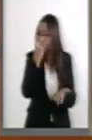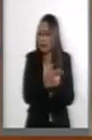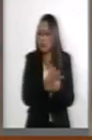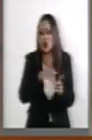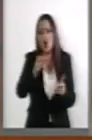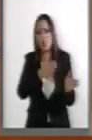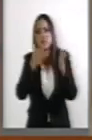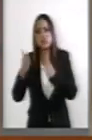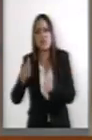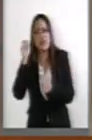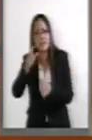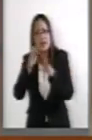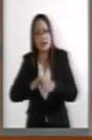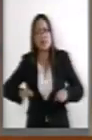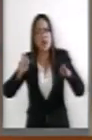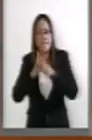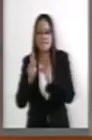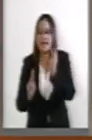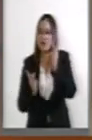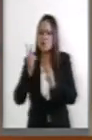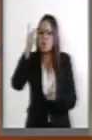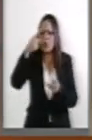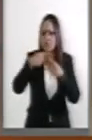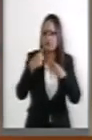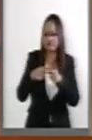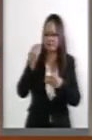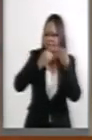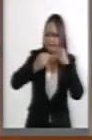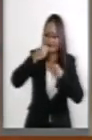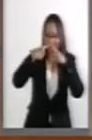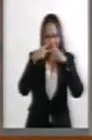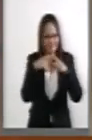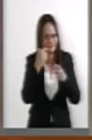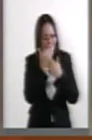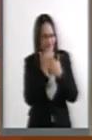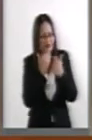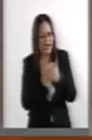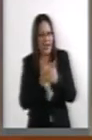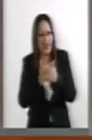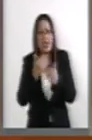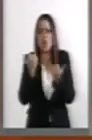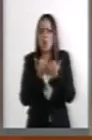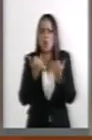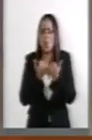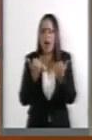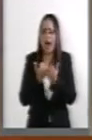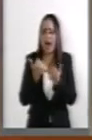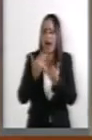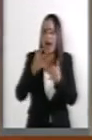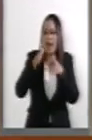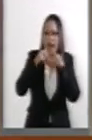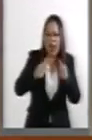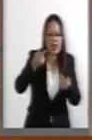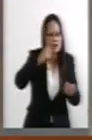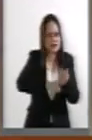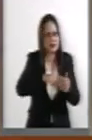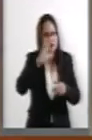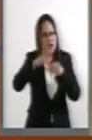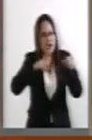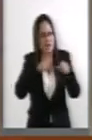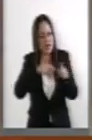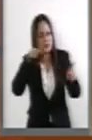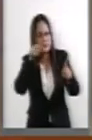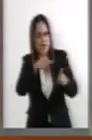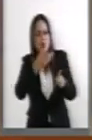de las principales hortalizas, toda esta comida, la ganadería, que también tiene que ver con los cortes, con la